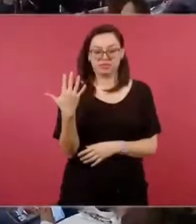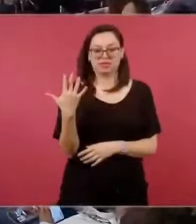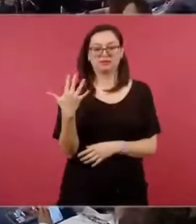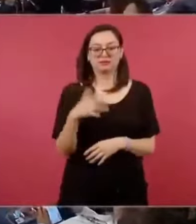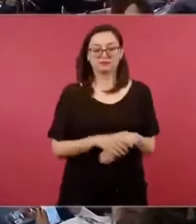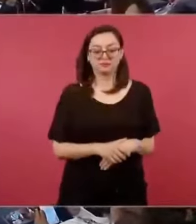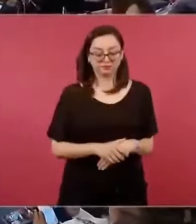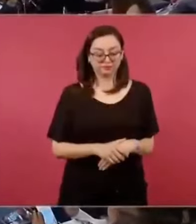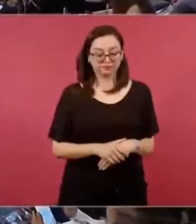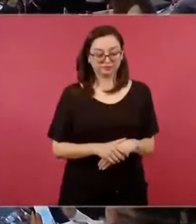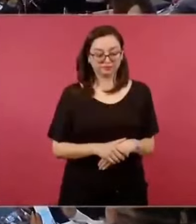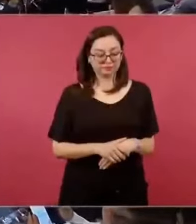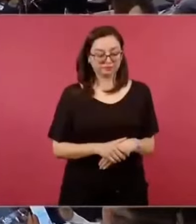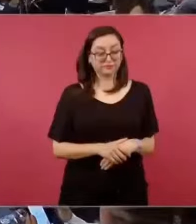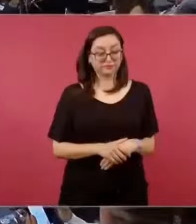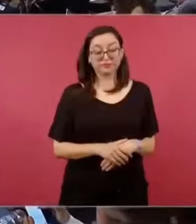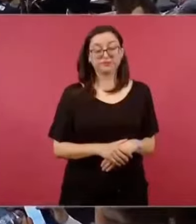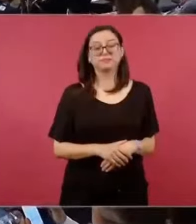Si hay 5